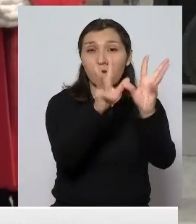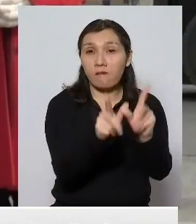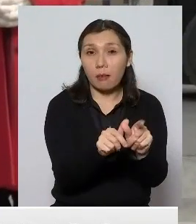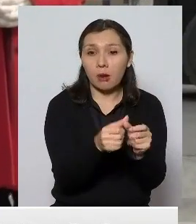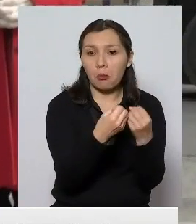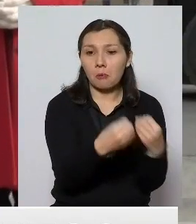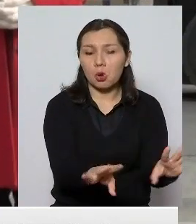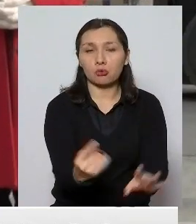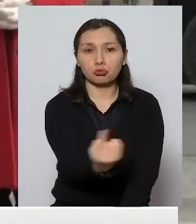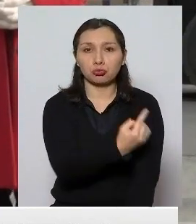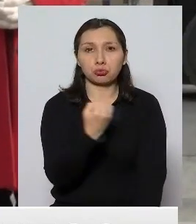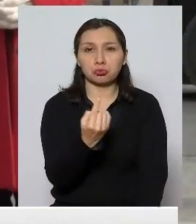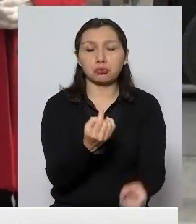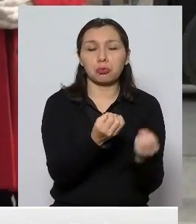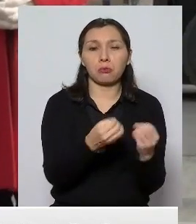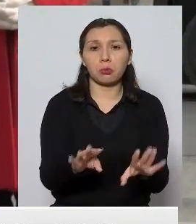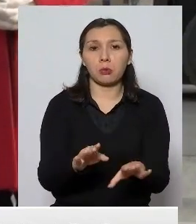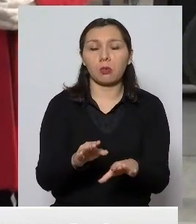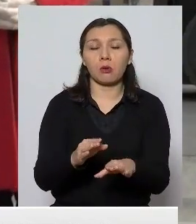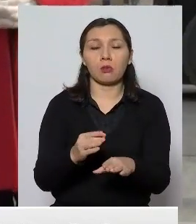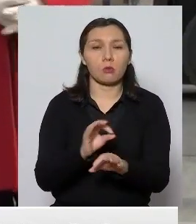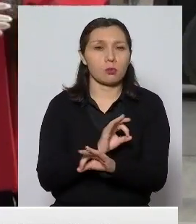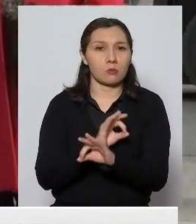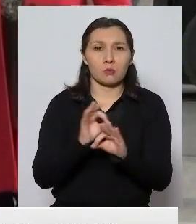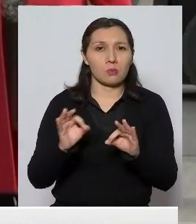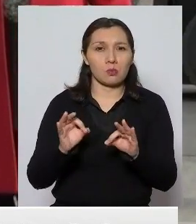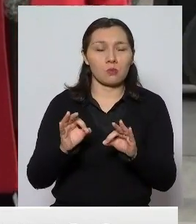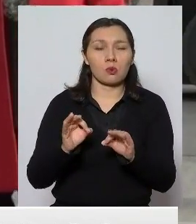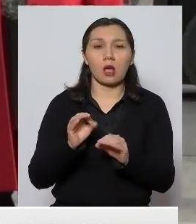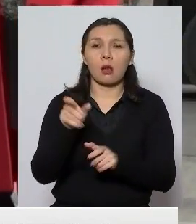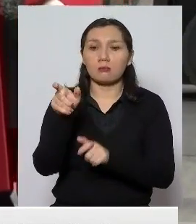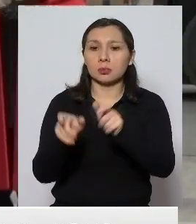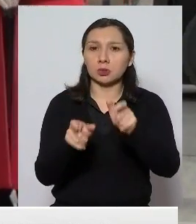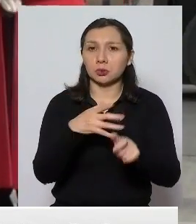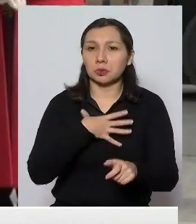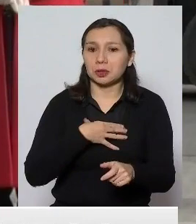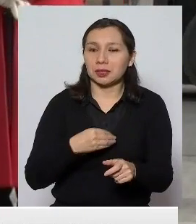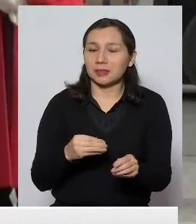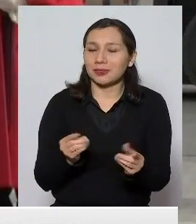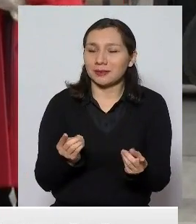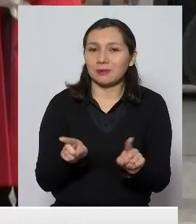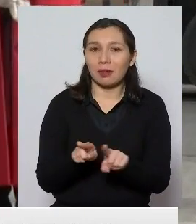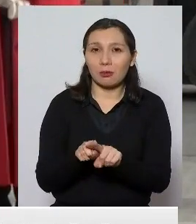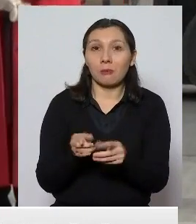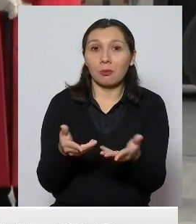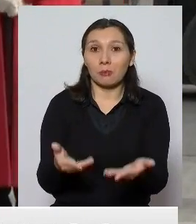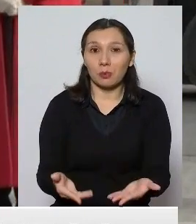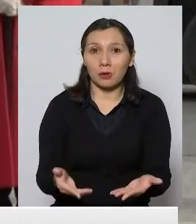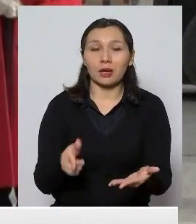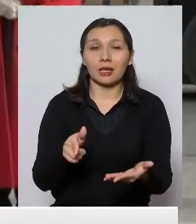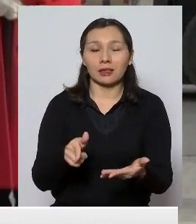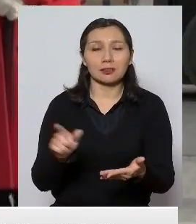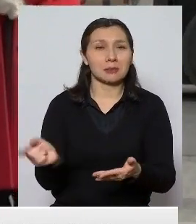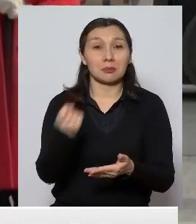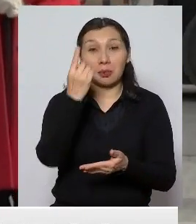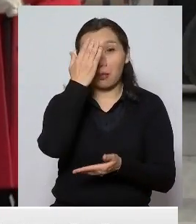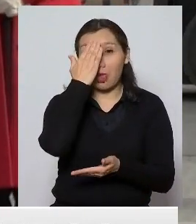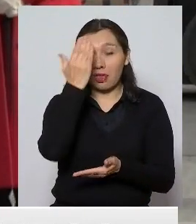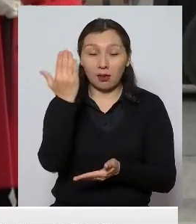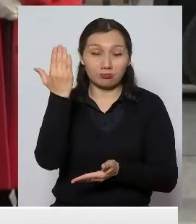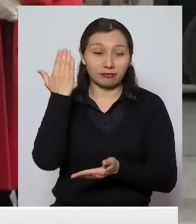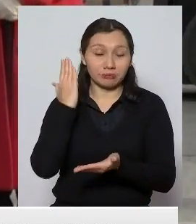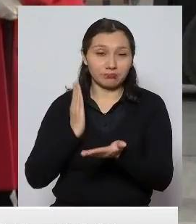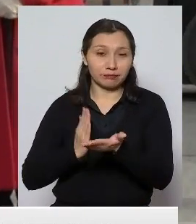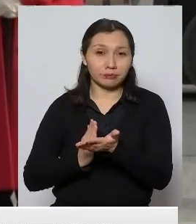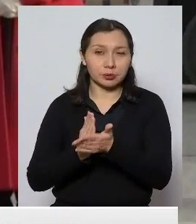solos, desamparados o abandonados a ninguno de sus hijos. Es por eso que desde el primer día,